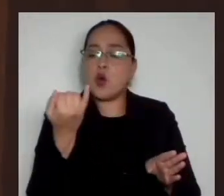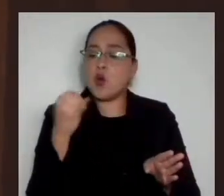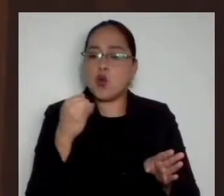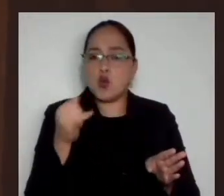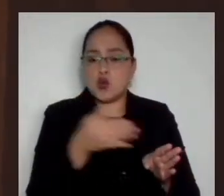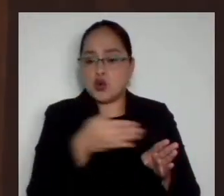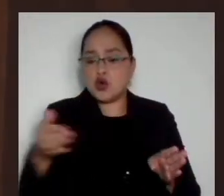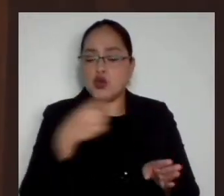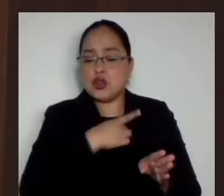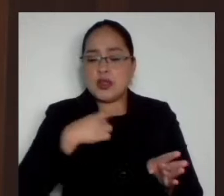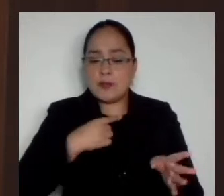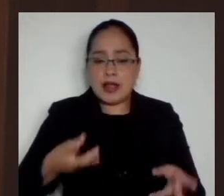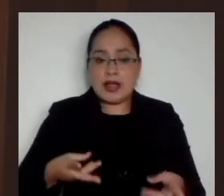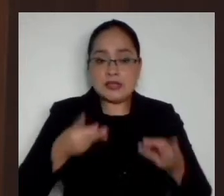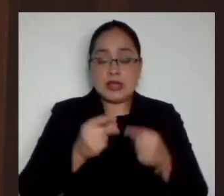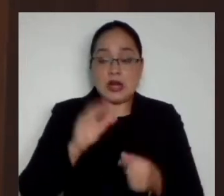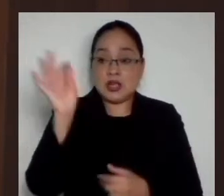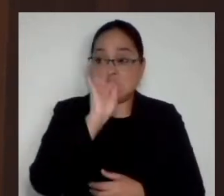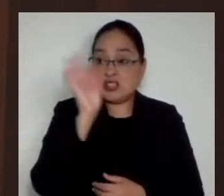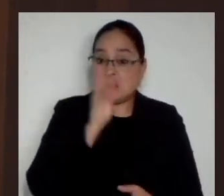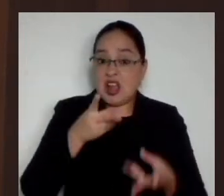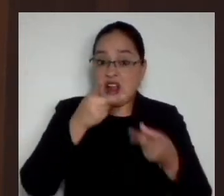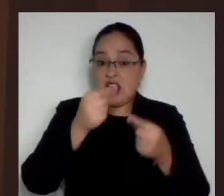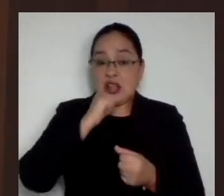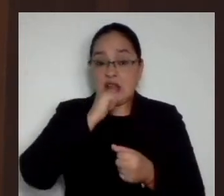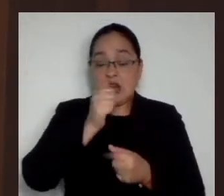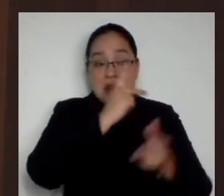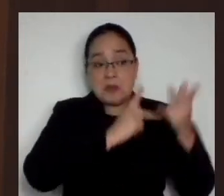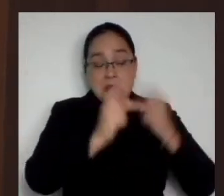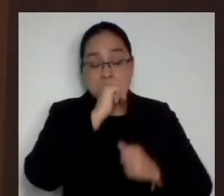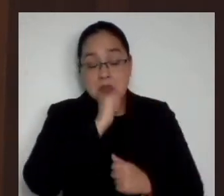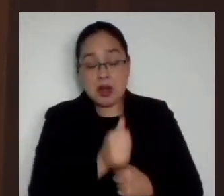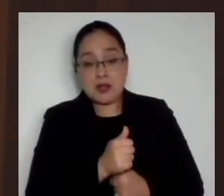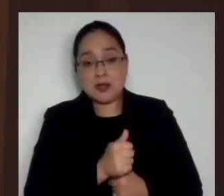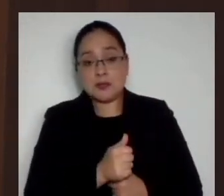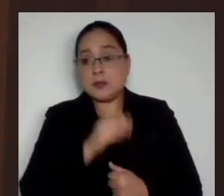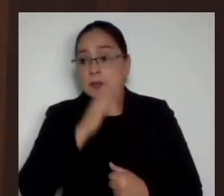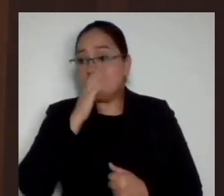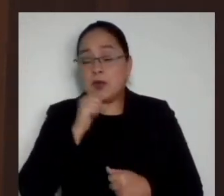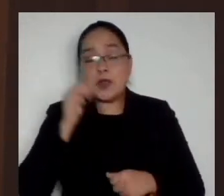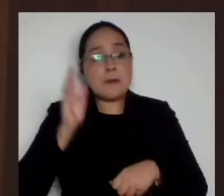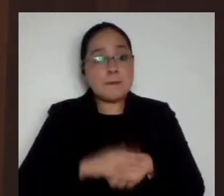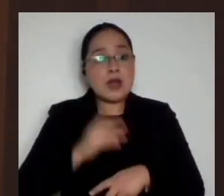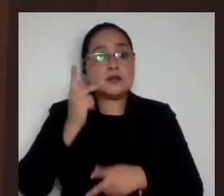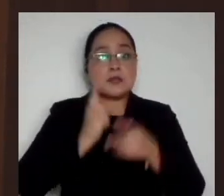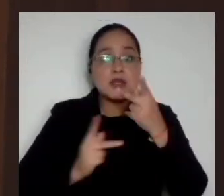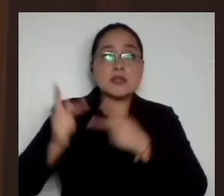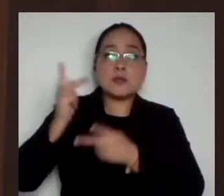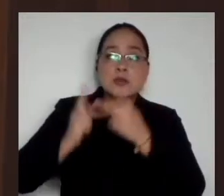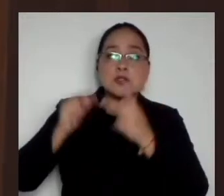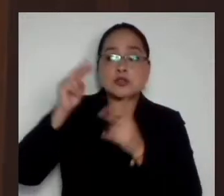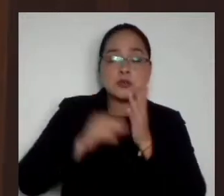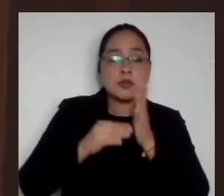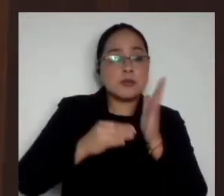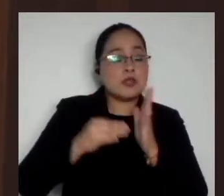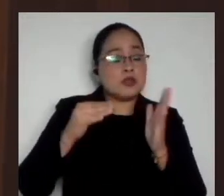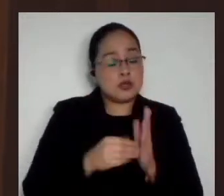se ha logrado esa contratación, no se podrán contratar los otros 2,000 millones de pesos.